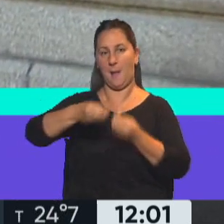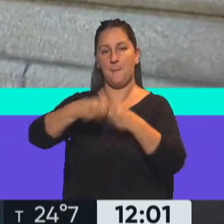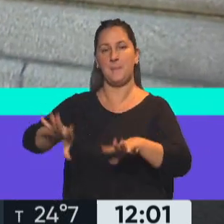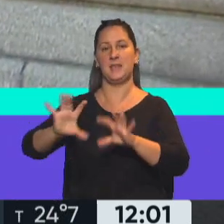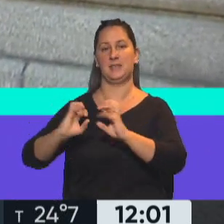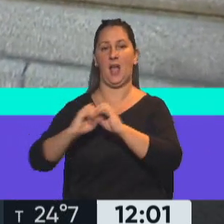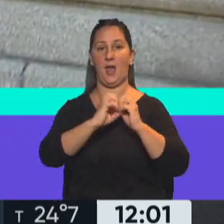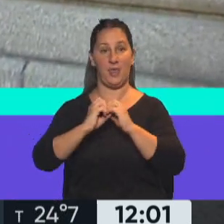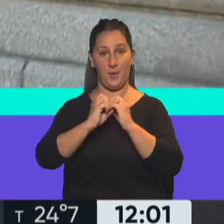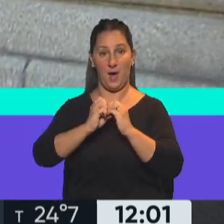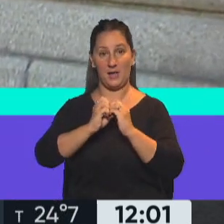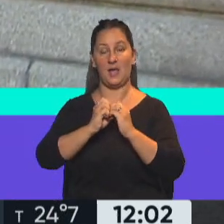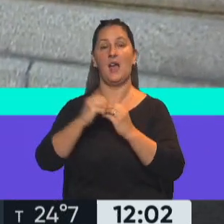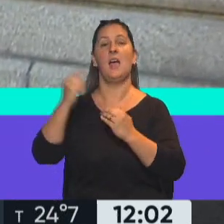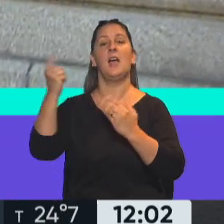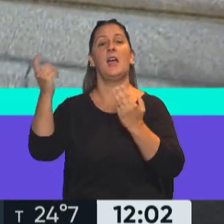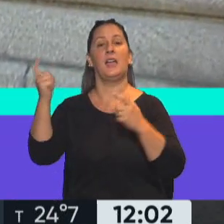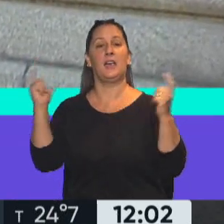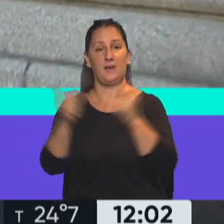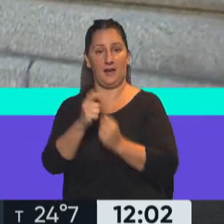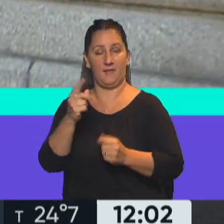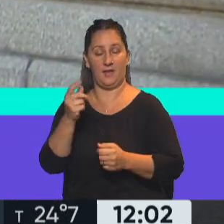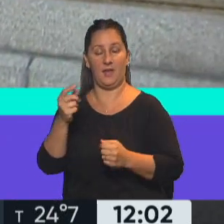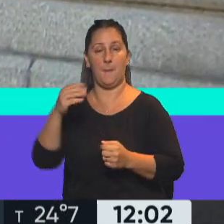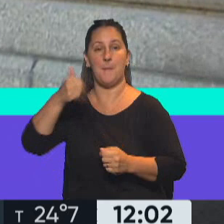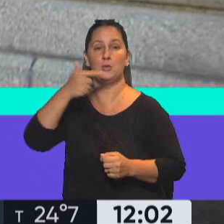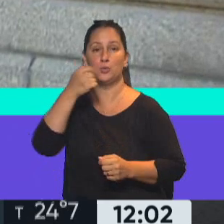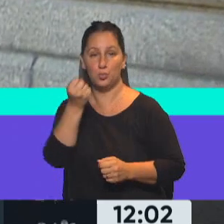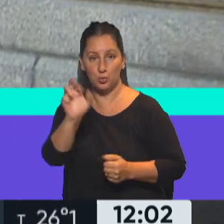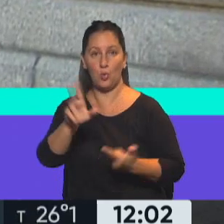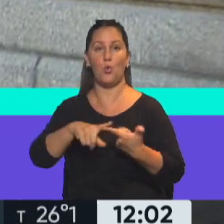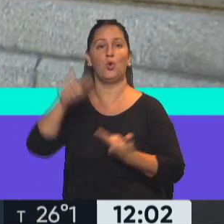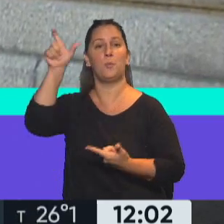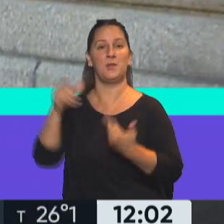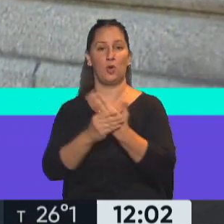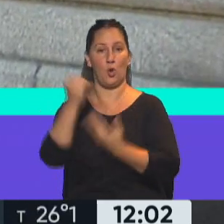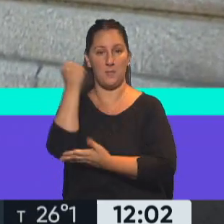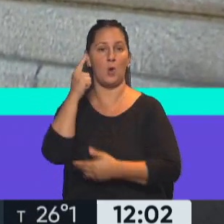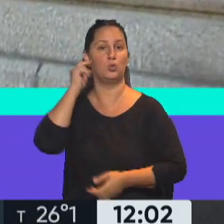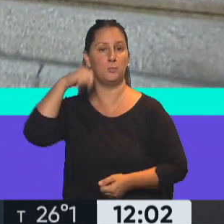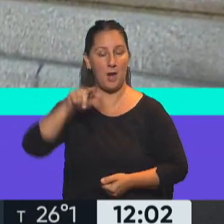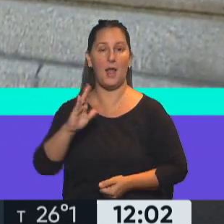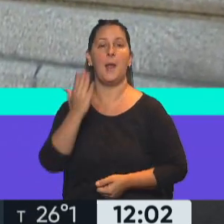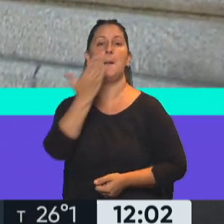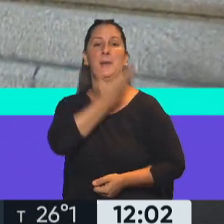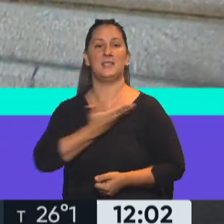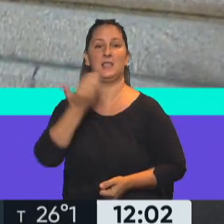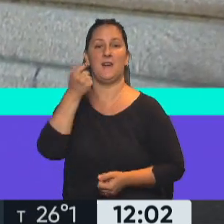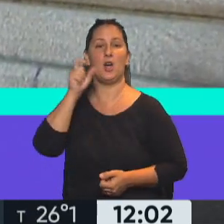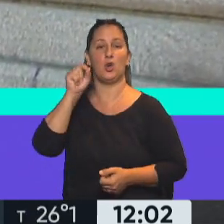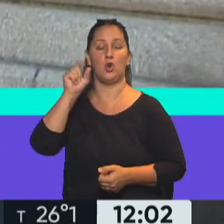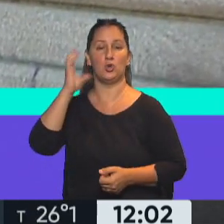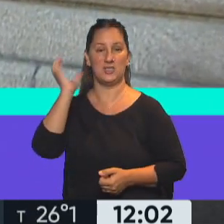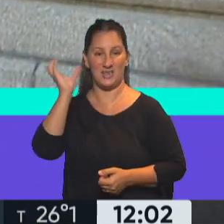mismos protagonistas, con el jefe de gabinete Juan Mansur, con el ministro de Economía Martín Guzmán, con el presidente del Banco Central Miguel